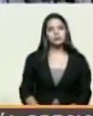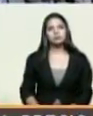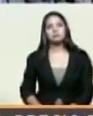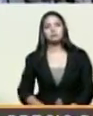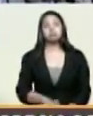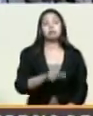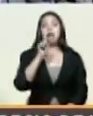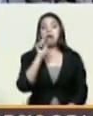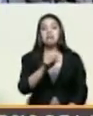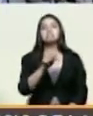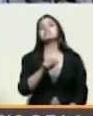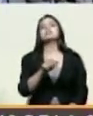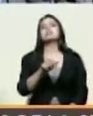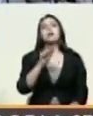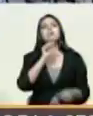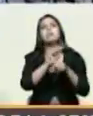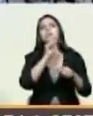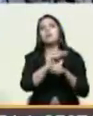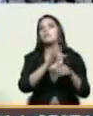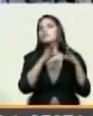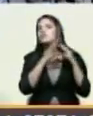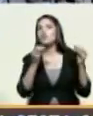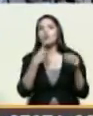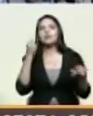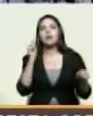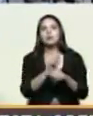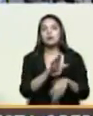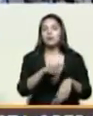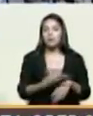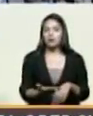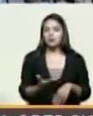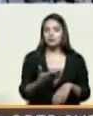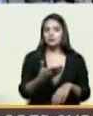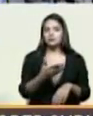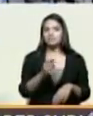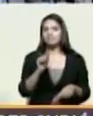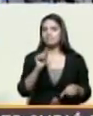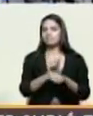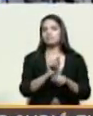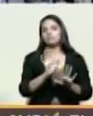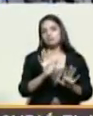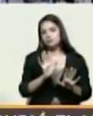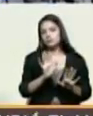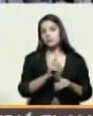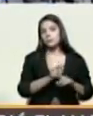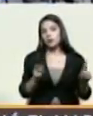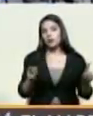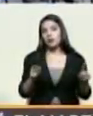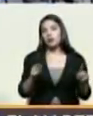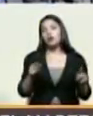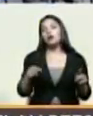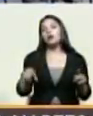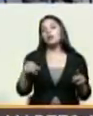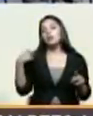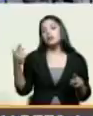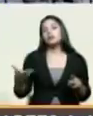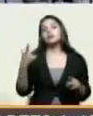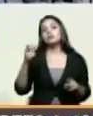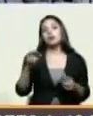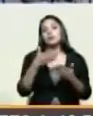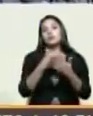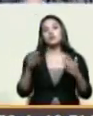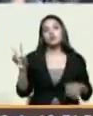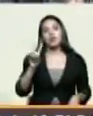en las fauces del imperio, le dijo lo que tenía que decirle. Por eso lo condenaron. Ahora, entonces, que nos condenen a los 30 millones de